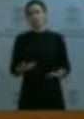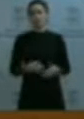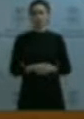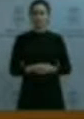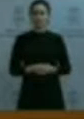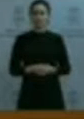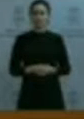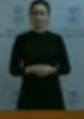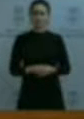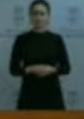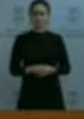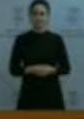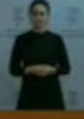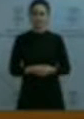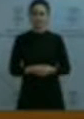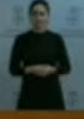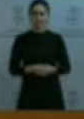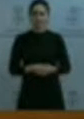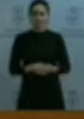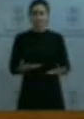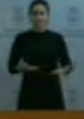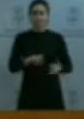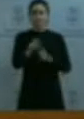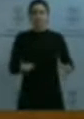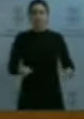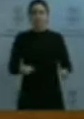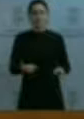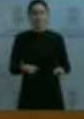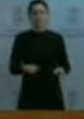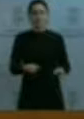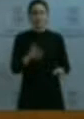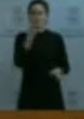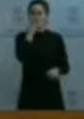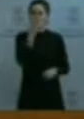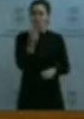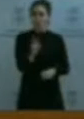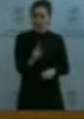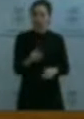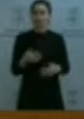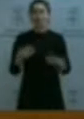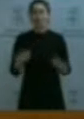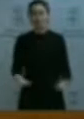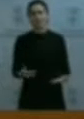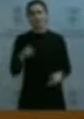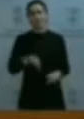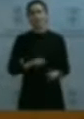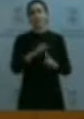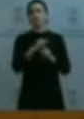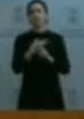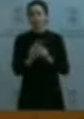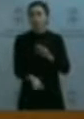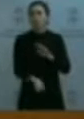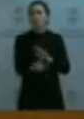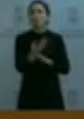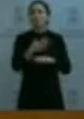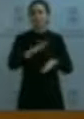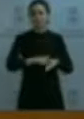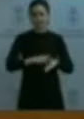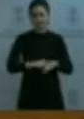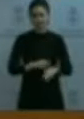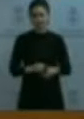gente de entender. ¿Qué es lo que ha pasado aquí para que esto ocurra? Pues se han juntado una serie de situaciones